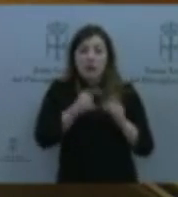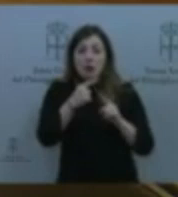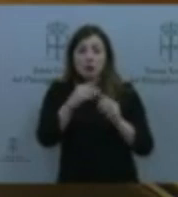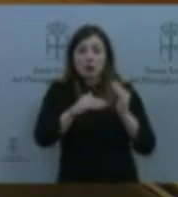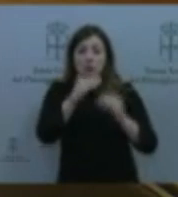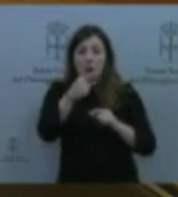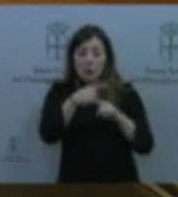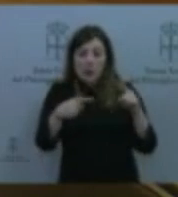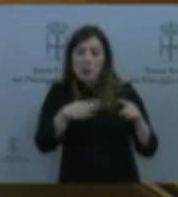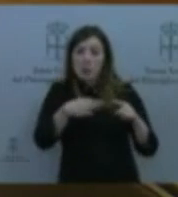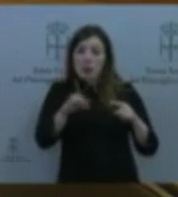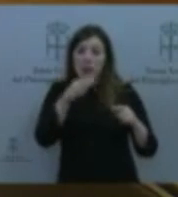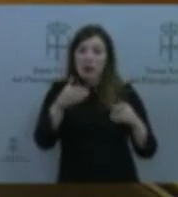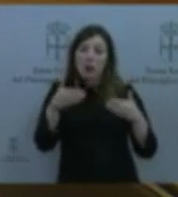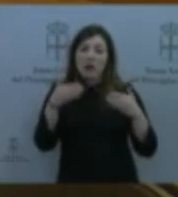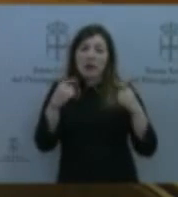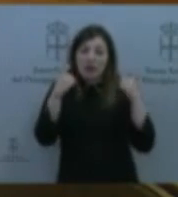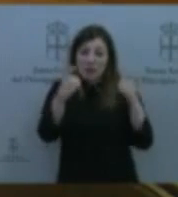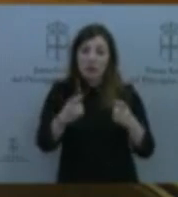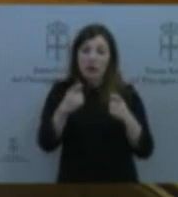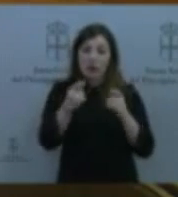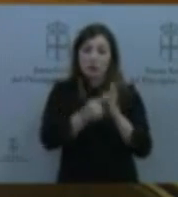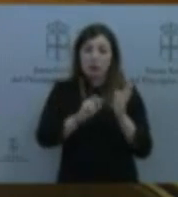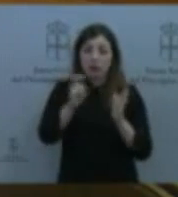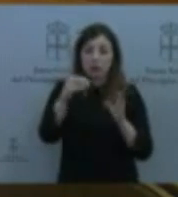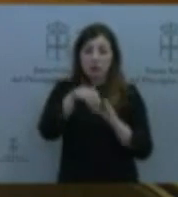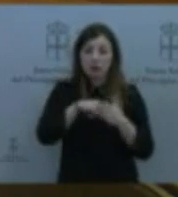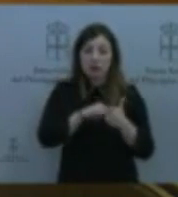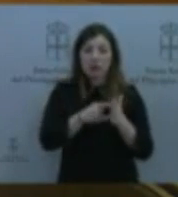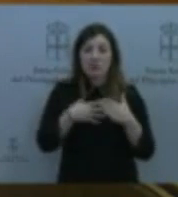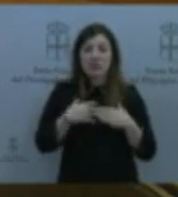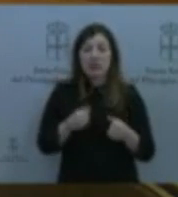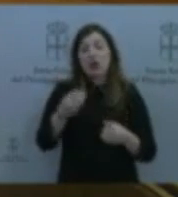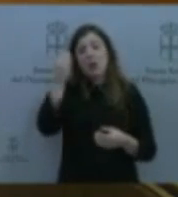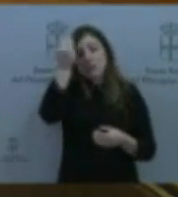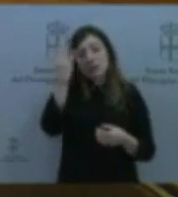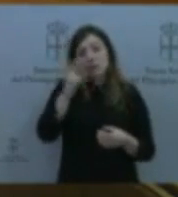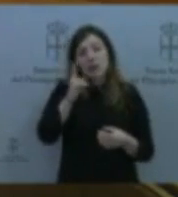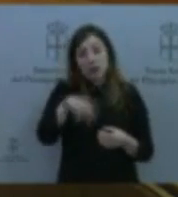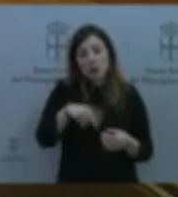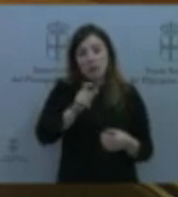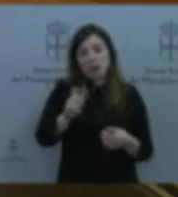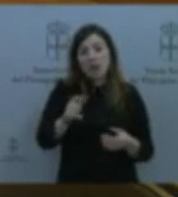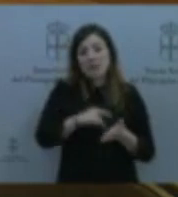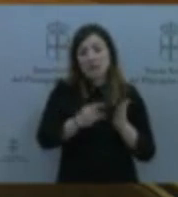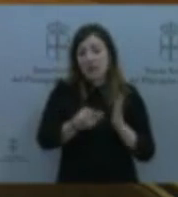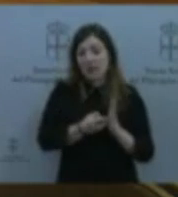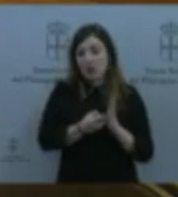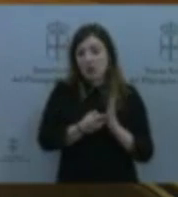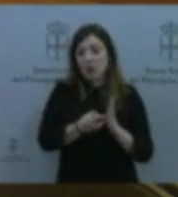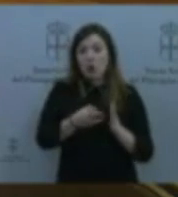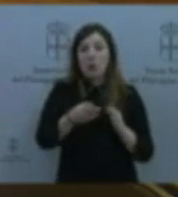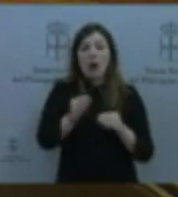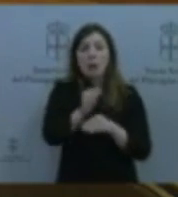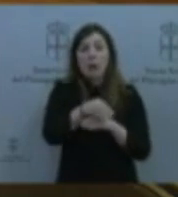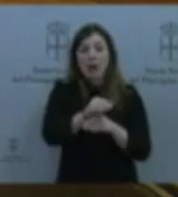del sistema sanitario. Creemos que tienen que reconocer al personal técnico en cuidados auxiliares de enfermería el su nome. Una cuestión tan sencilla como